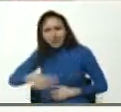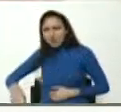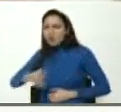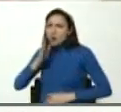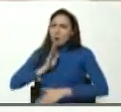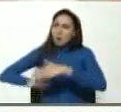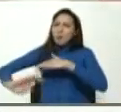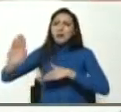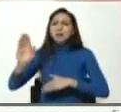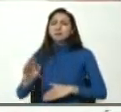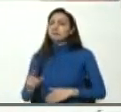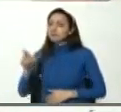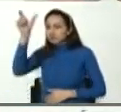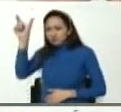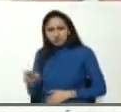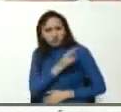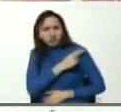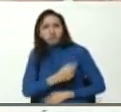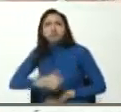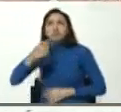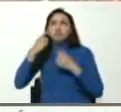garcía carneiro